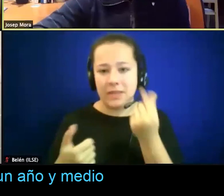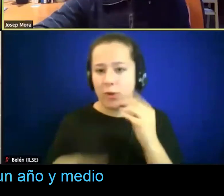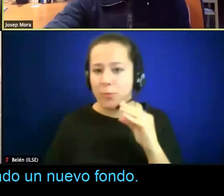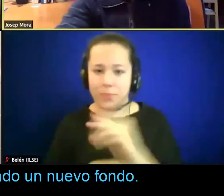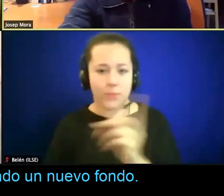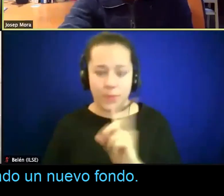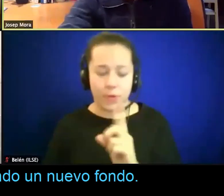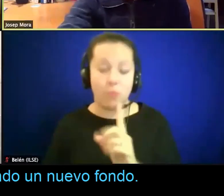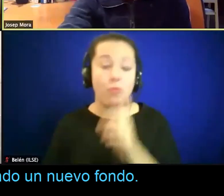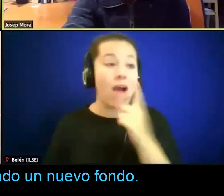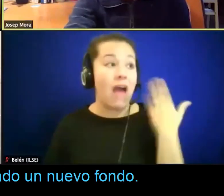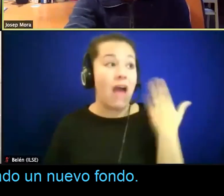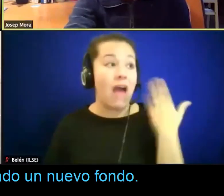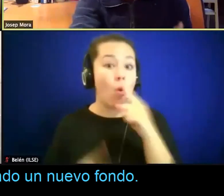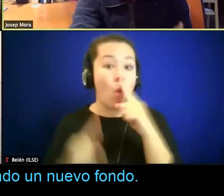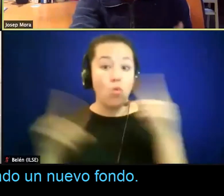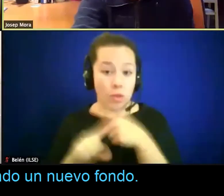preparando un nuevo fondo y aquí